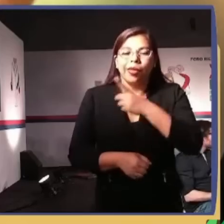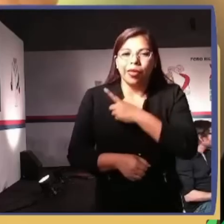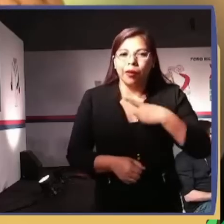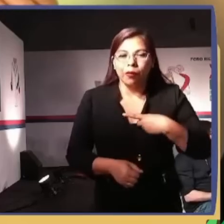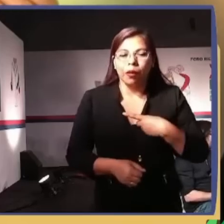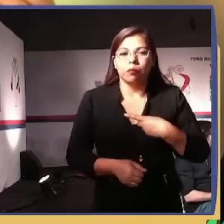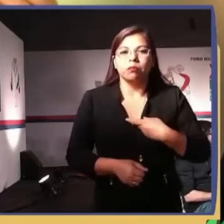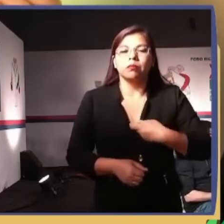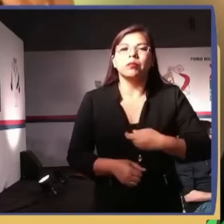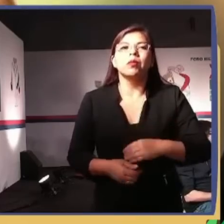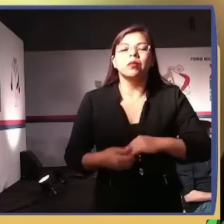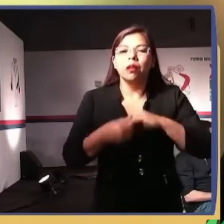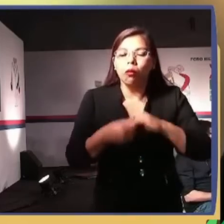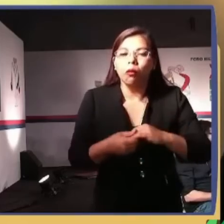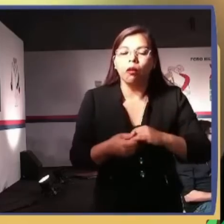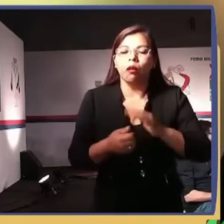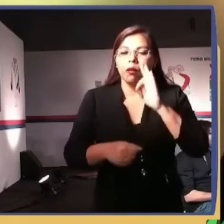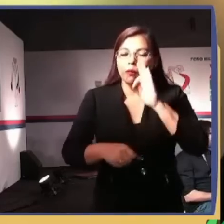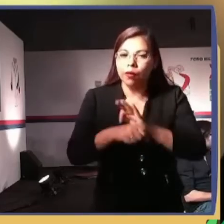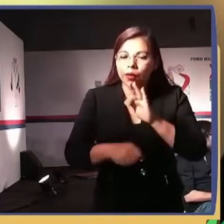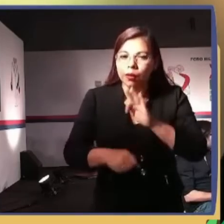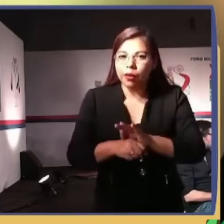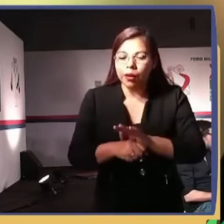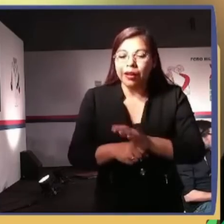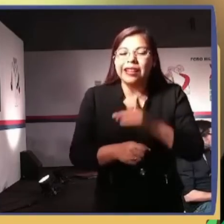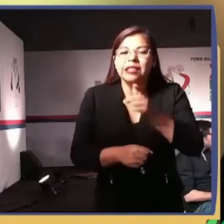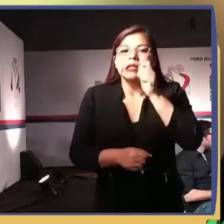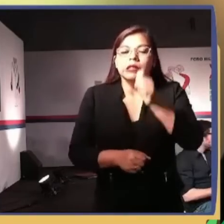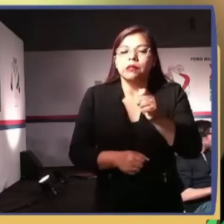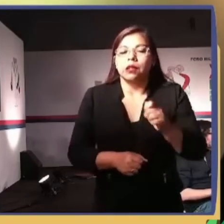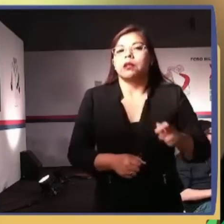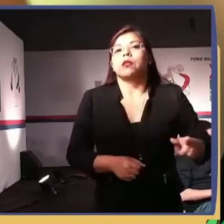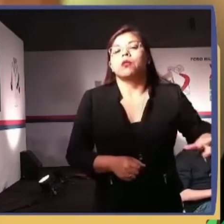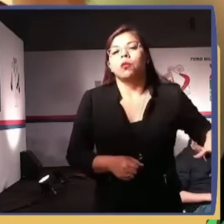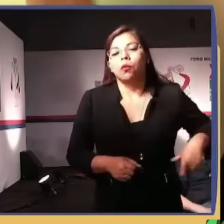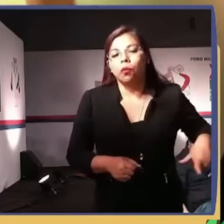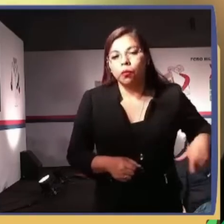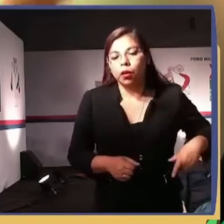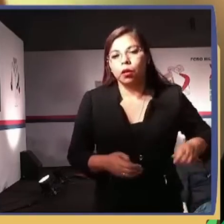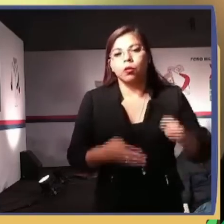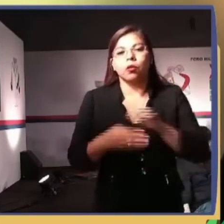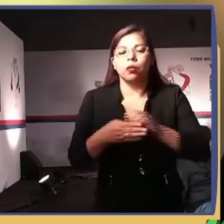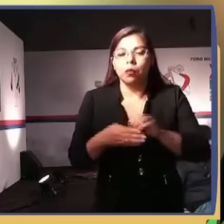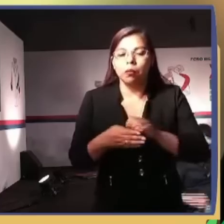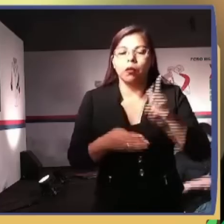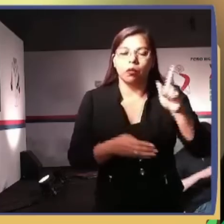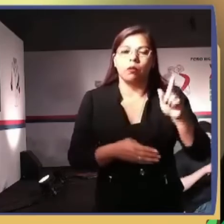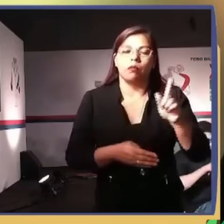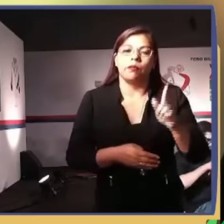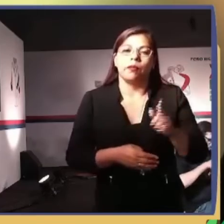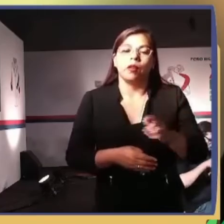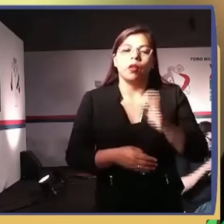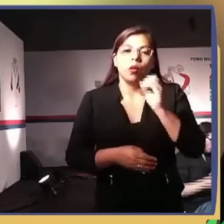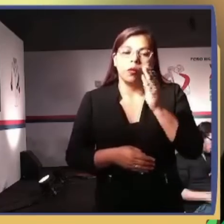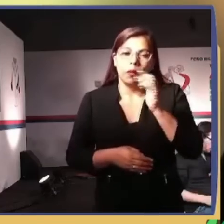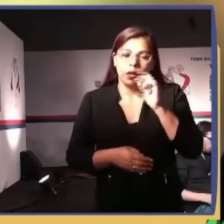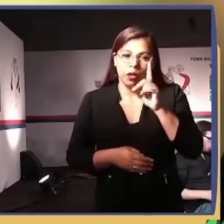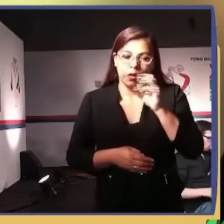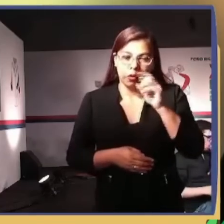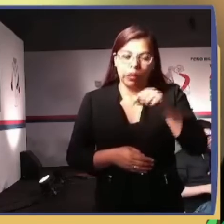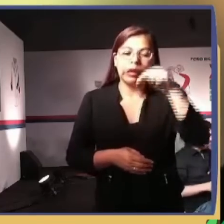defender lo que significa el gobierno de Morena, de Andrés Manuel López Obrador en México, porque